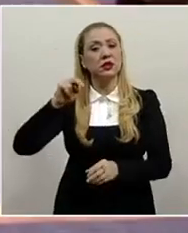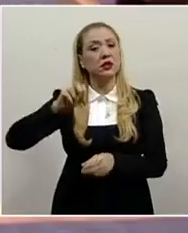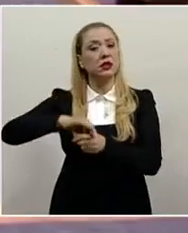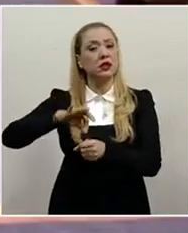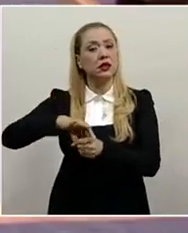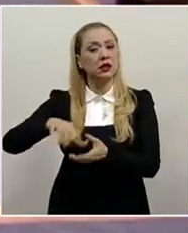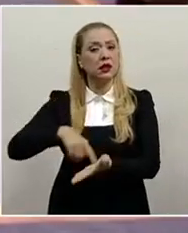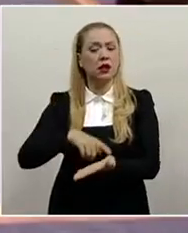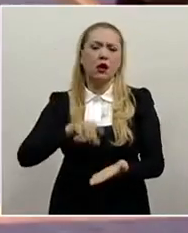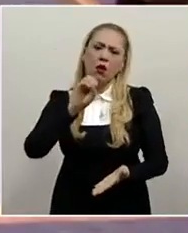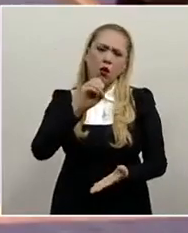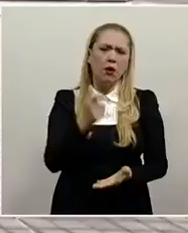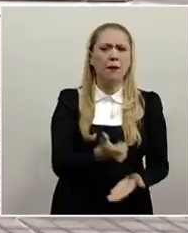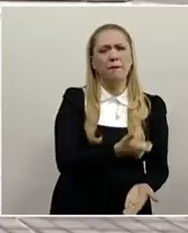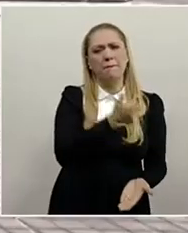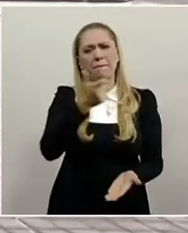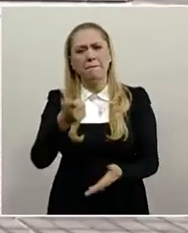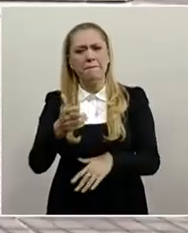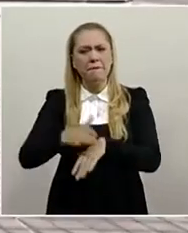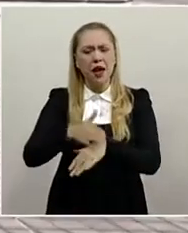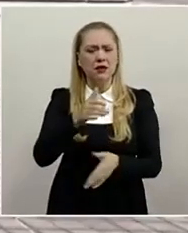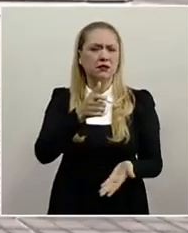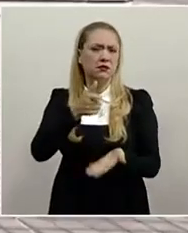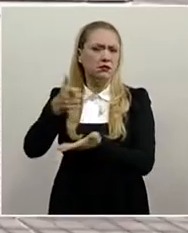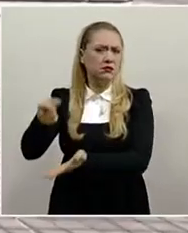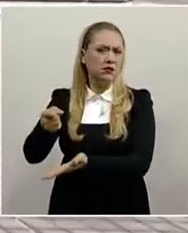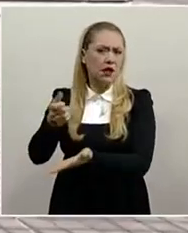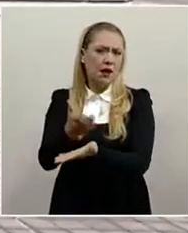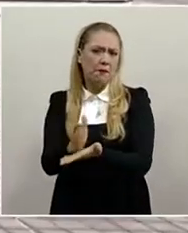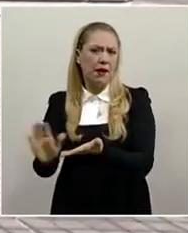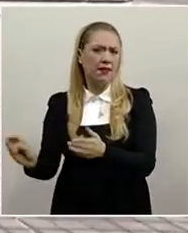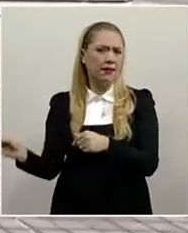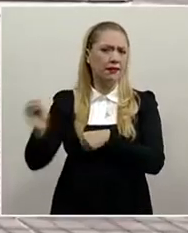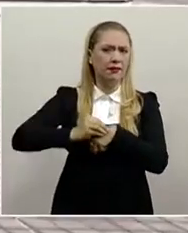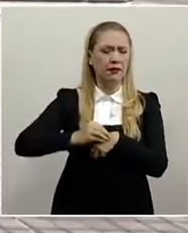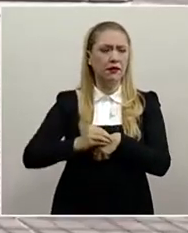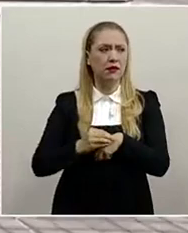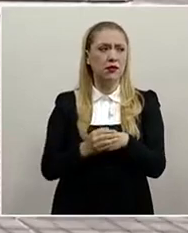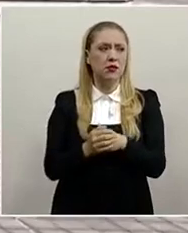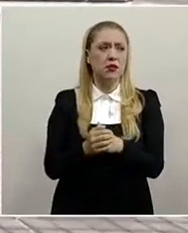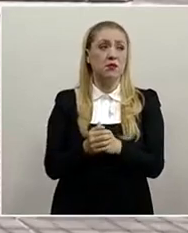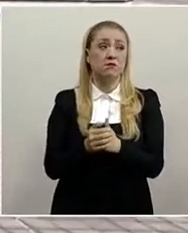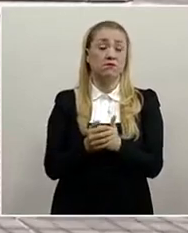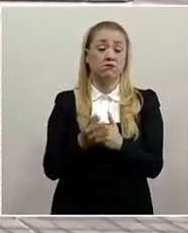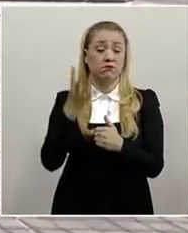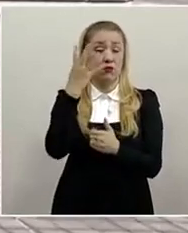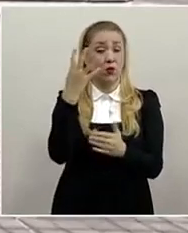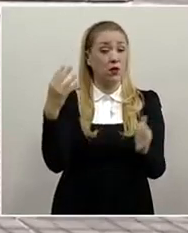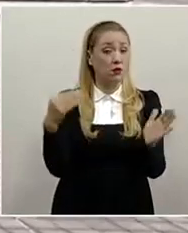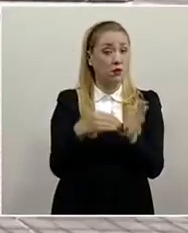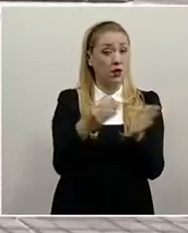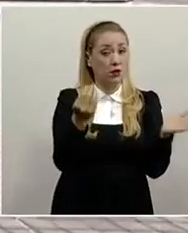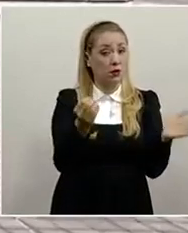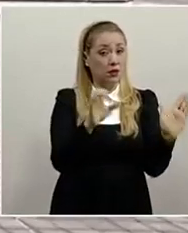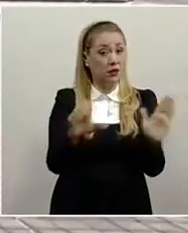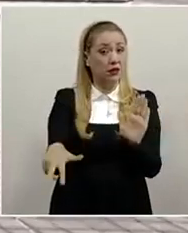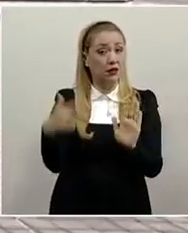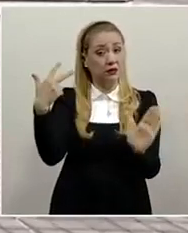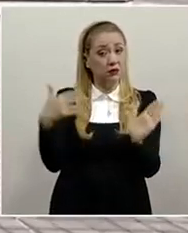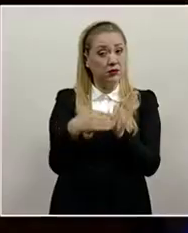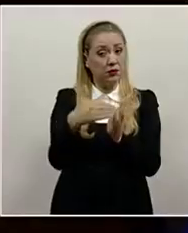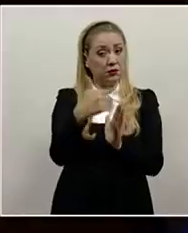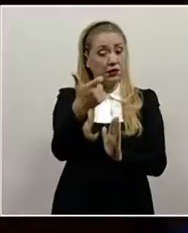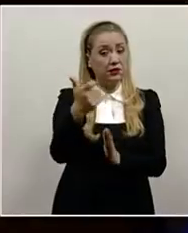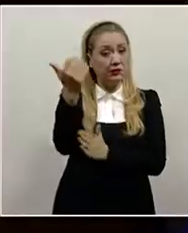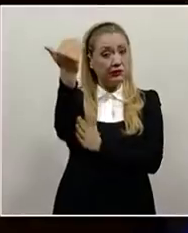asignación adicional de recursos el dictamen aprobado confirmó el recorte presupuestal por 4.913 millones de